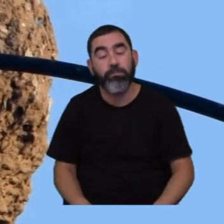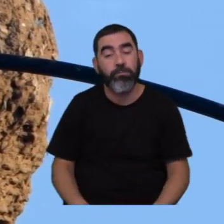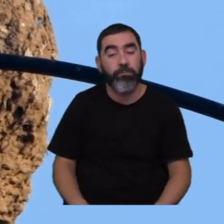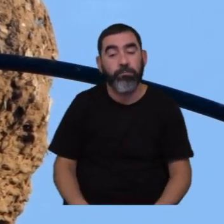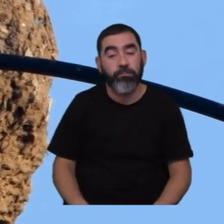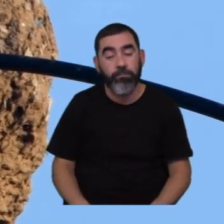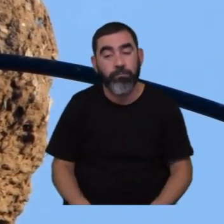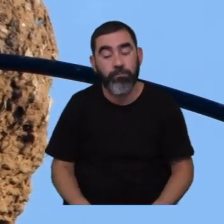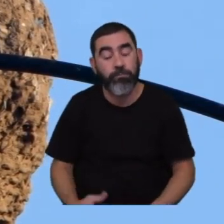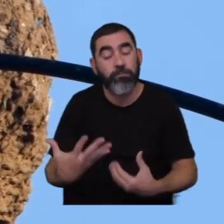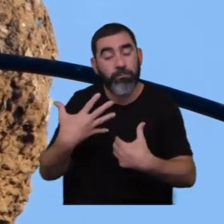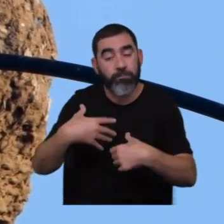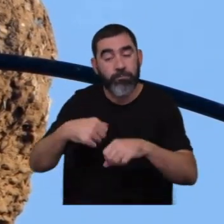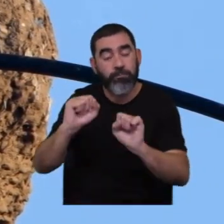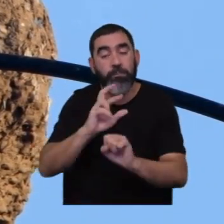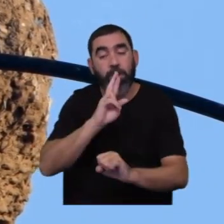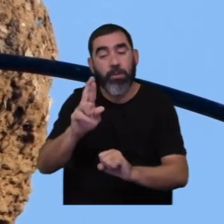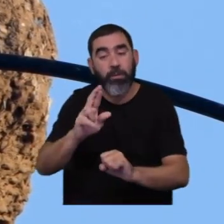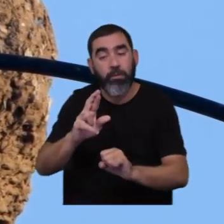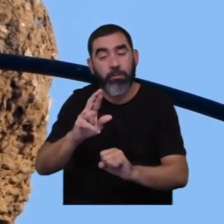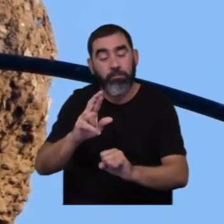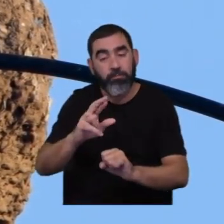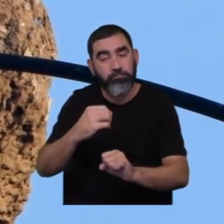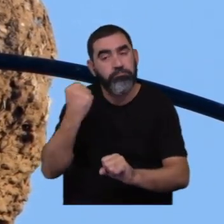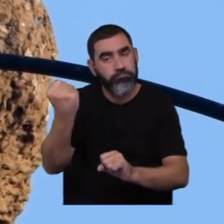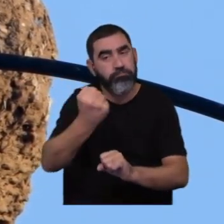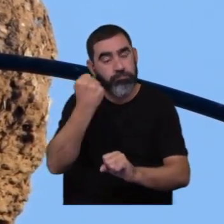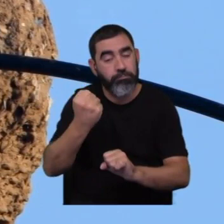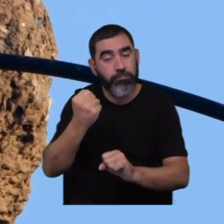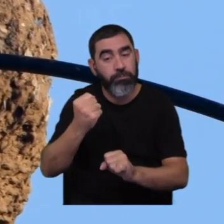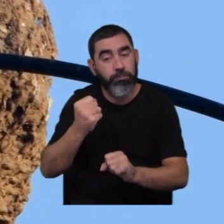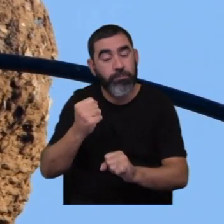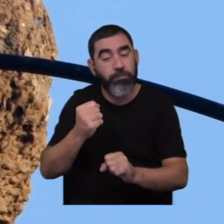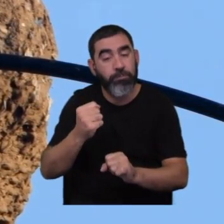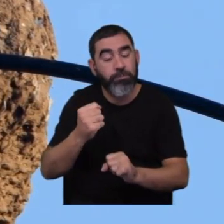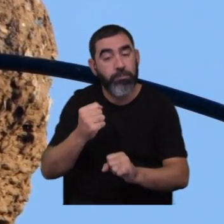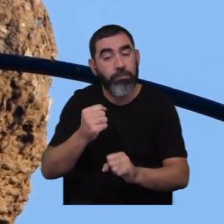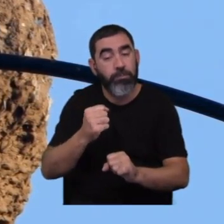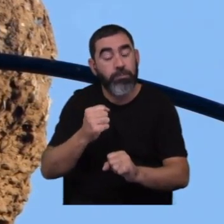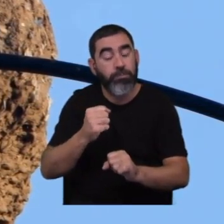Y encontramos respuestas bastante congruentes con lo que se reporta